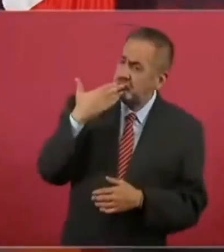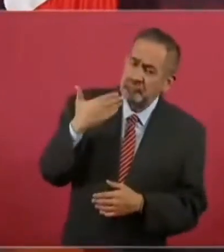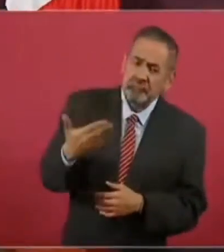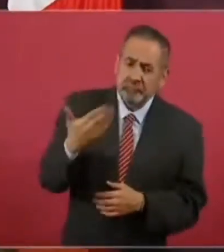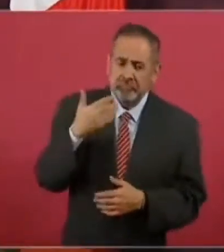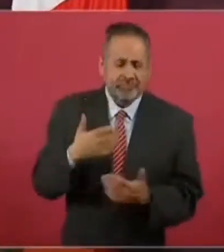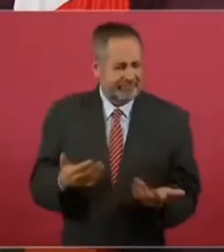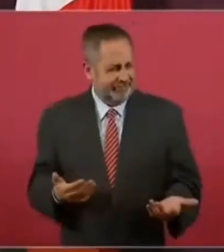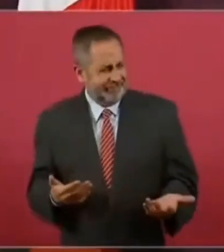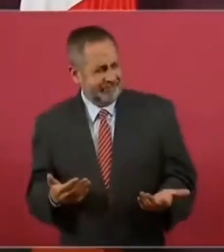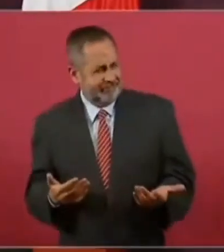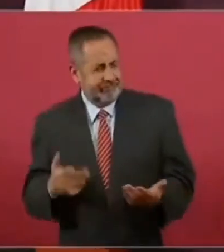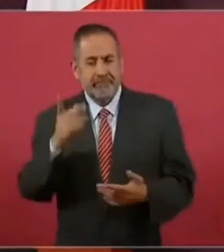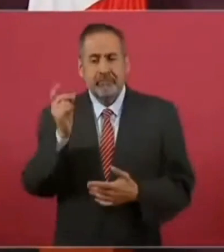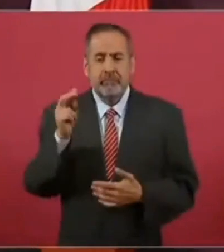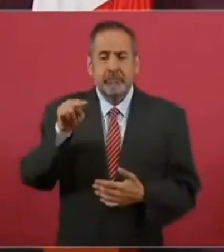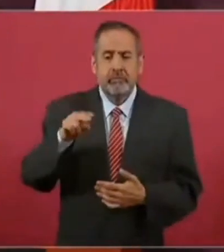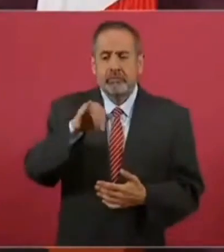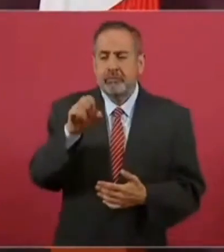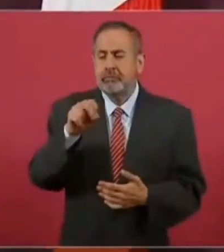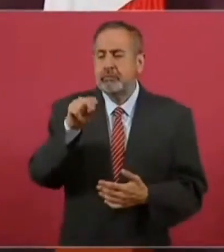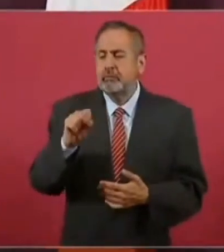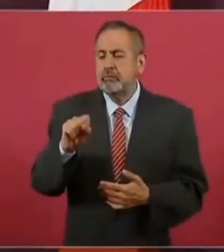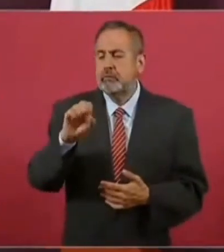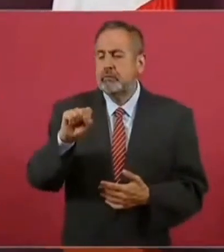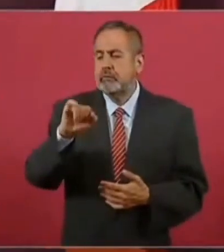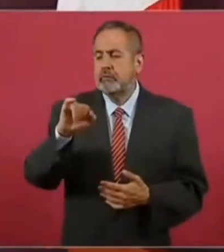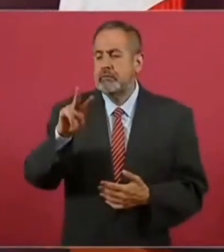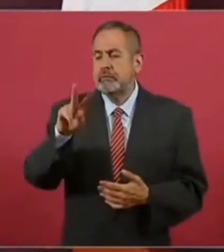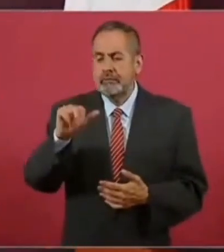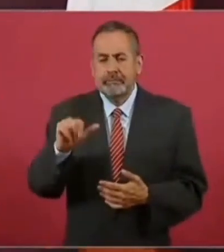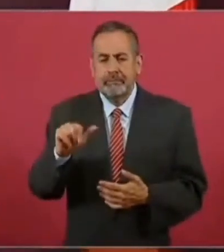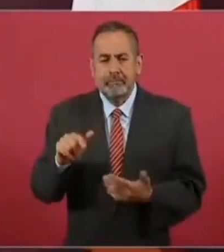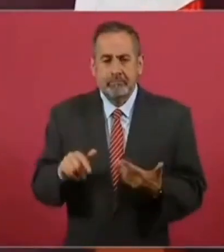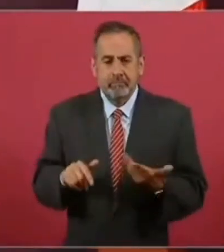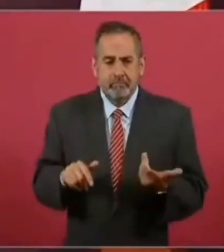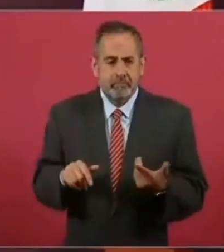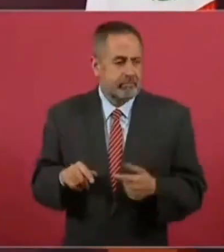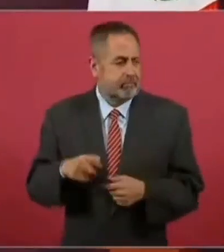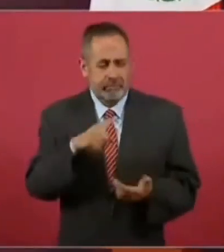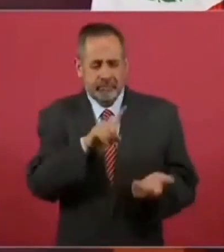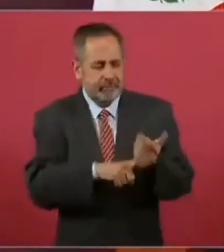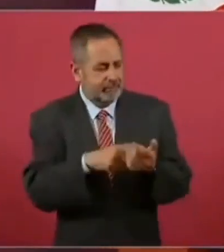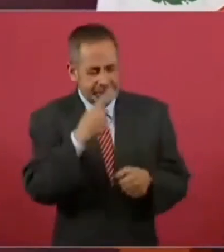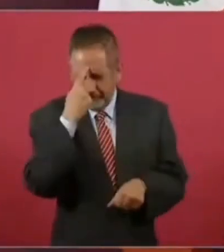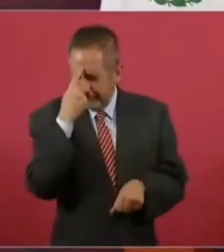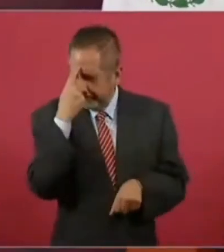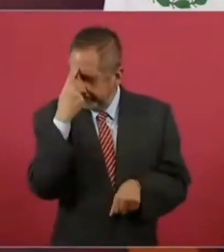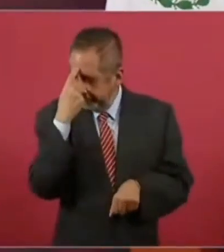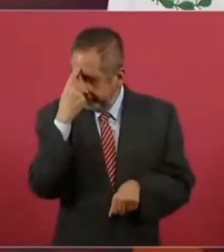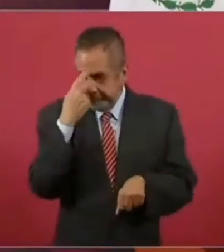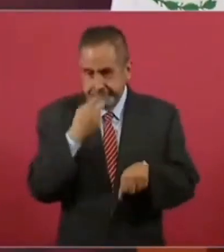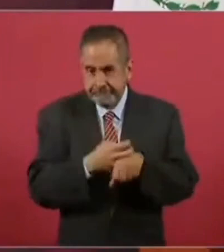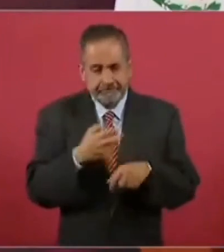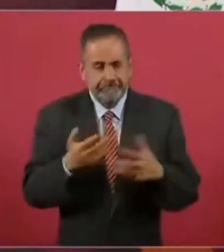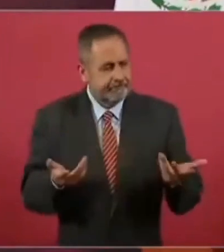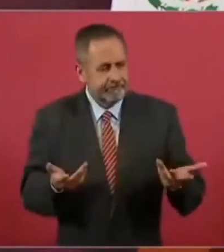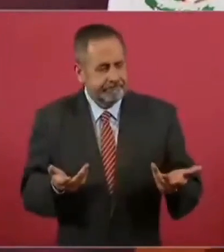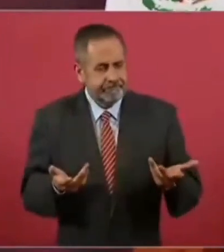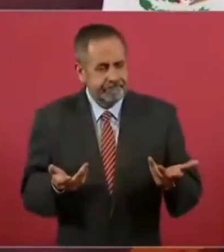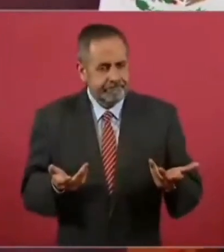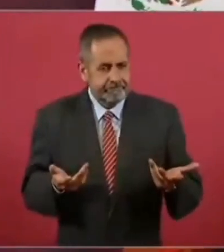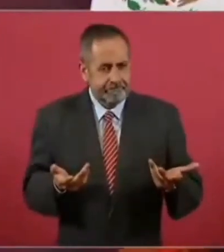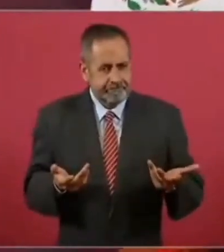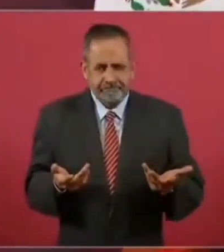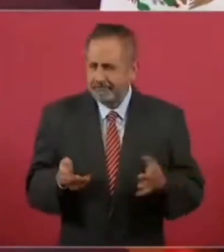Decía don Jesús Silva Gerson que eran unos insensatos. Decía. ¿Cómo van